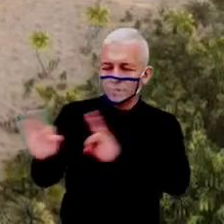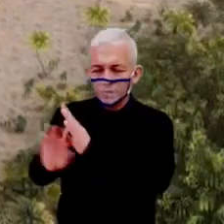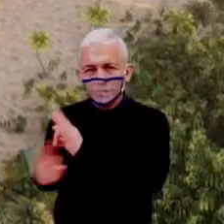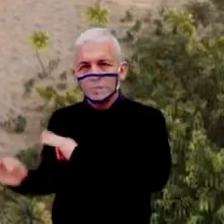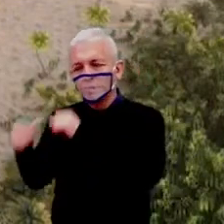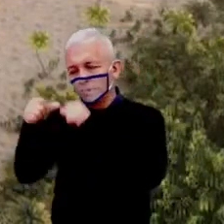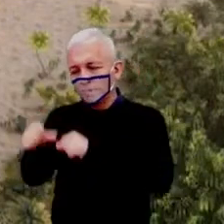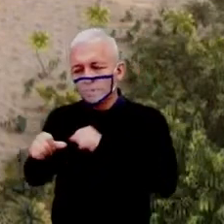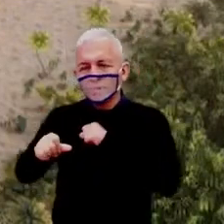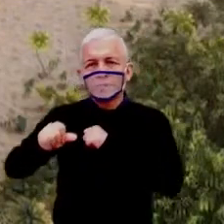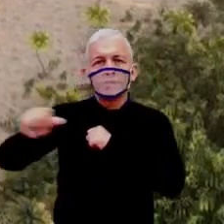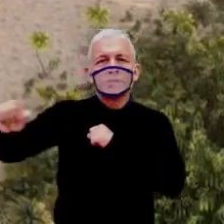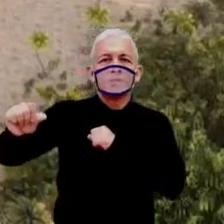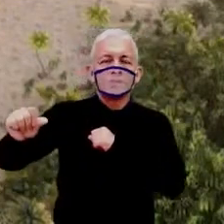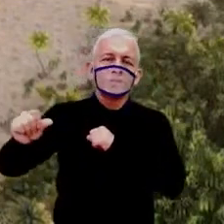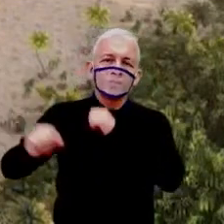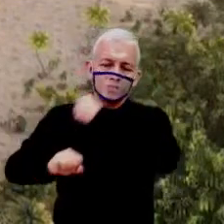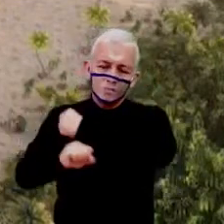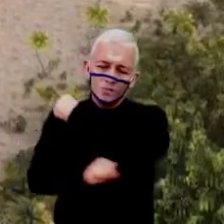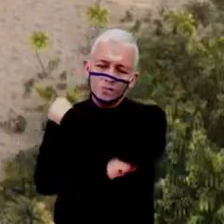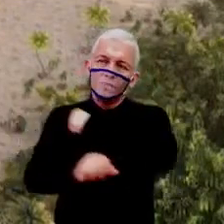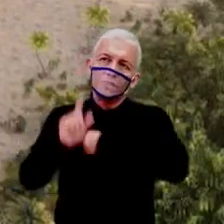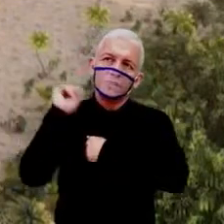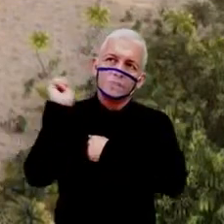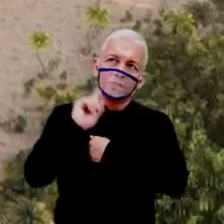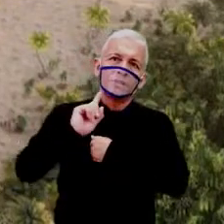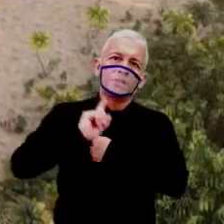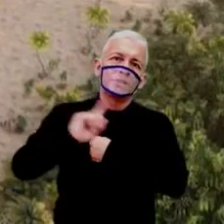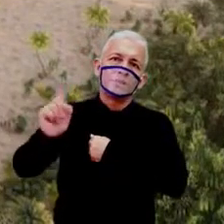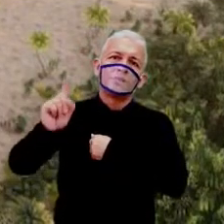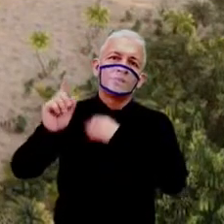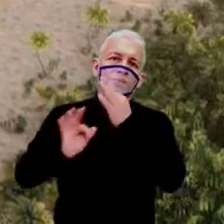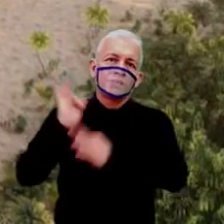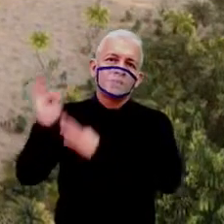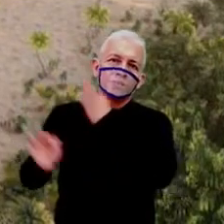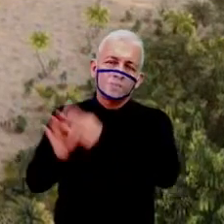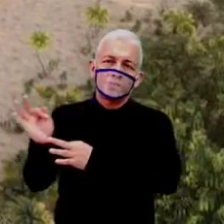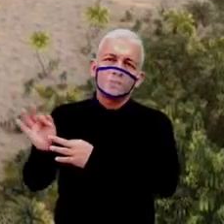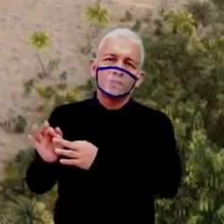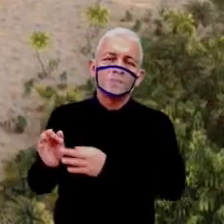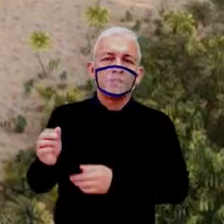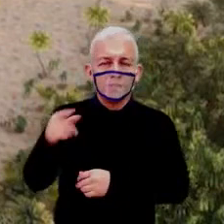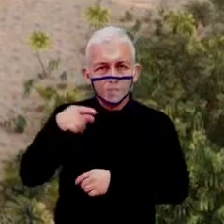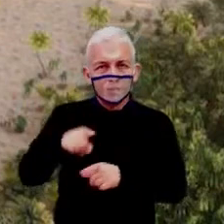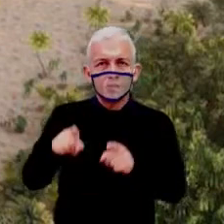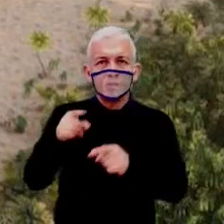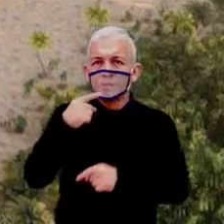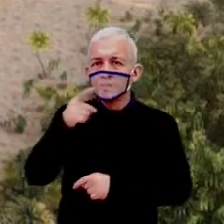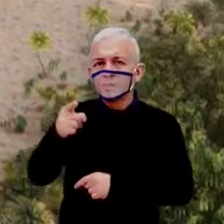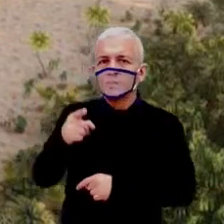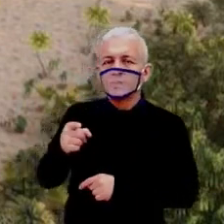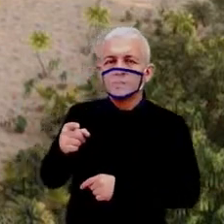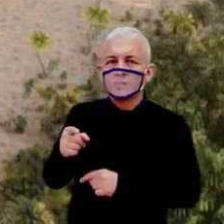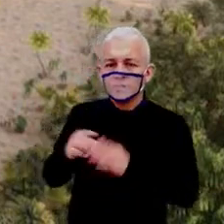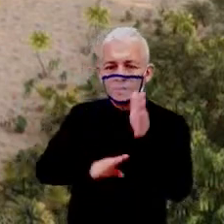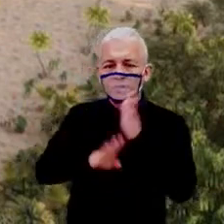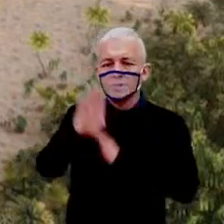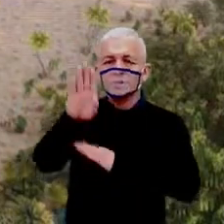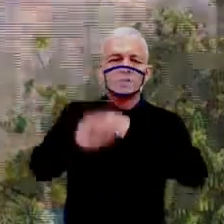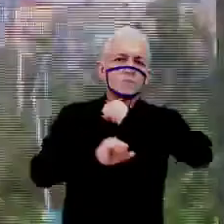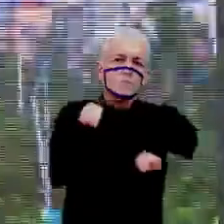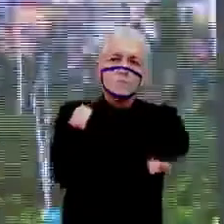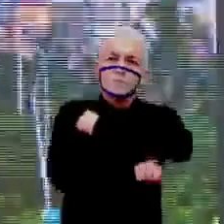se mantengan y sean sostenibles. Y es por eso que le cambiamos el enfoque. Ya no es desarrollo